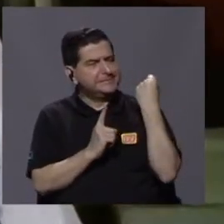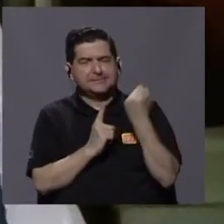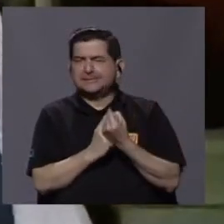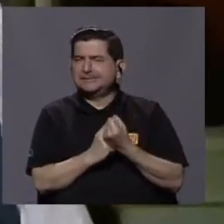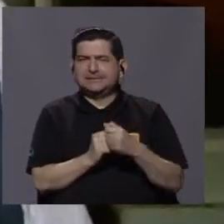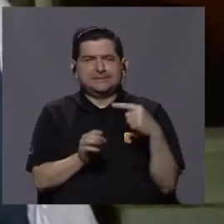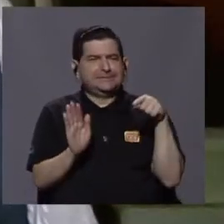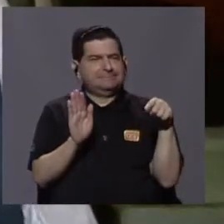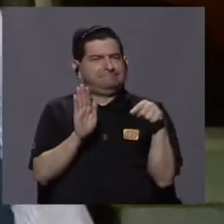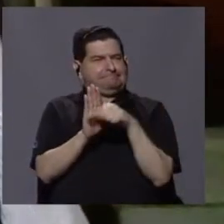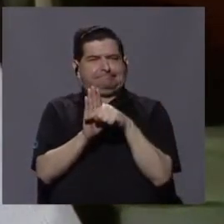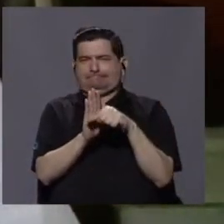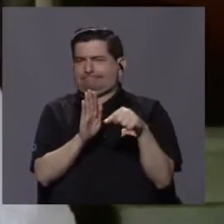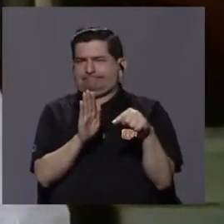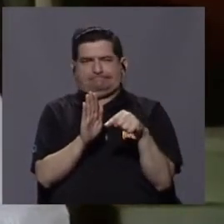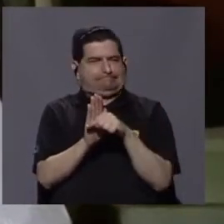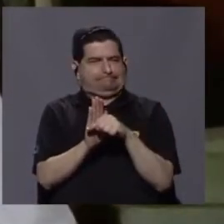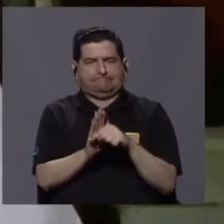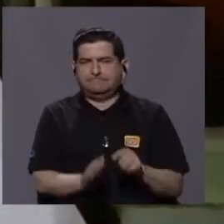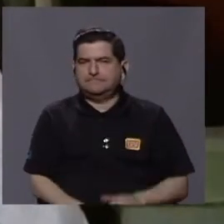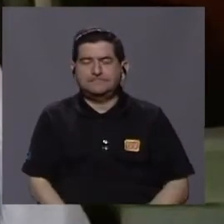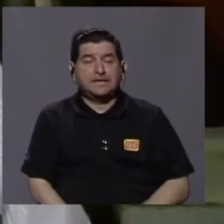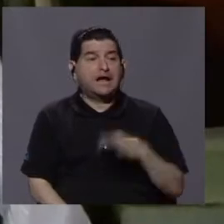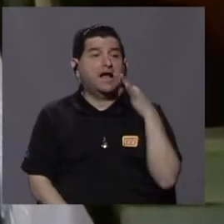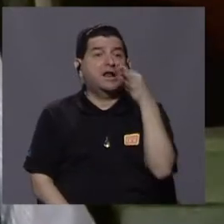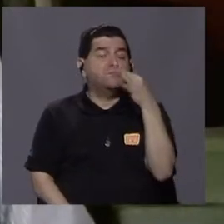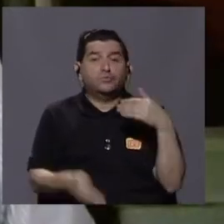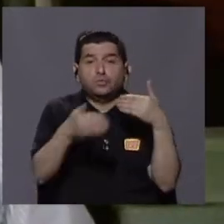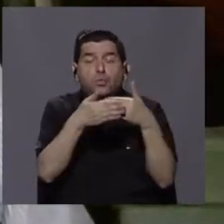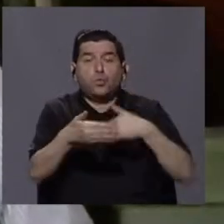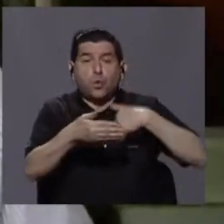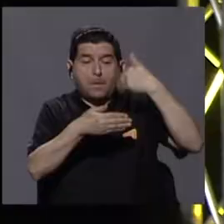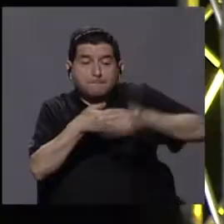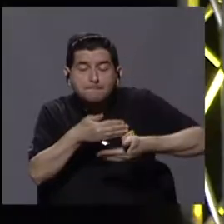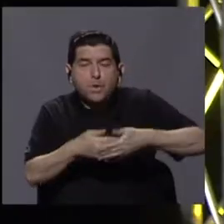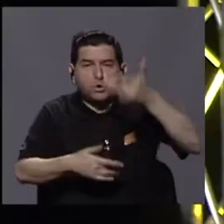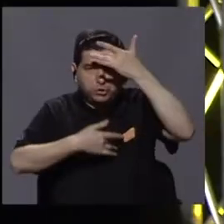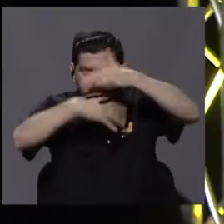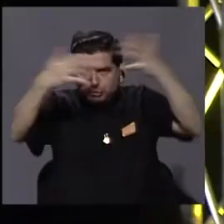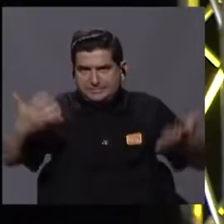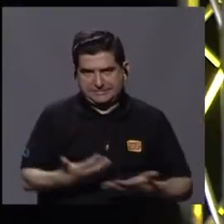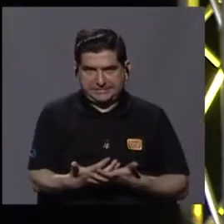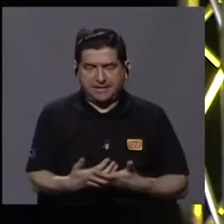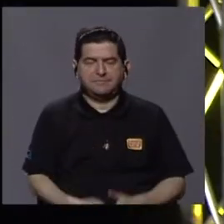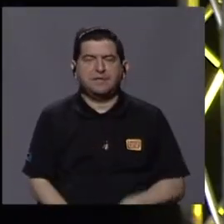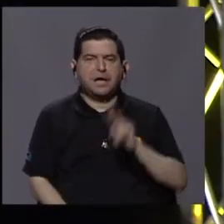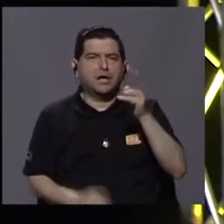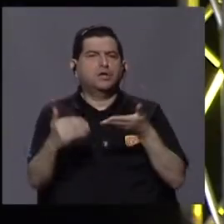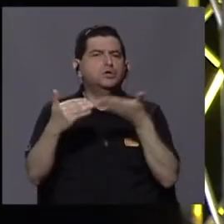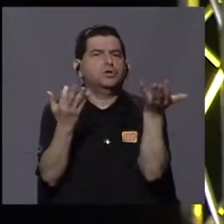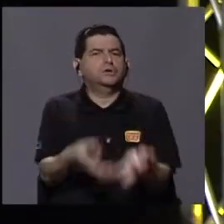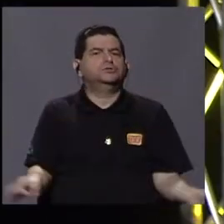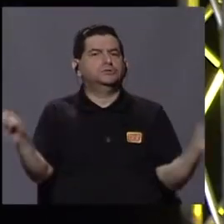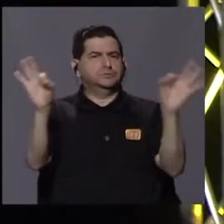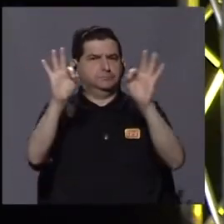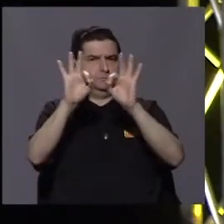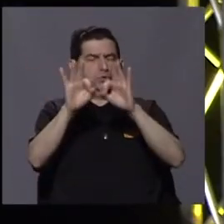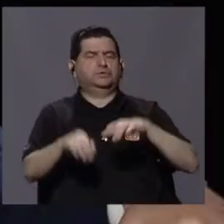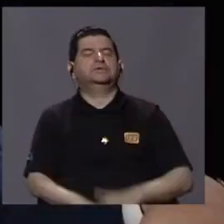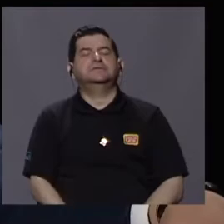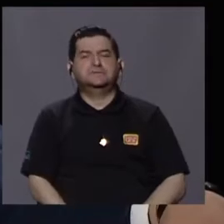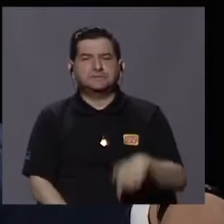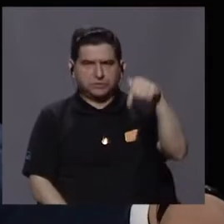pesimismo diría yo el futuro inmediato madre mía dos dos cosas muy importantes que nos pone hoy